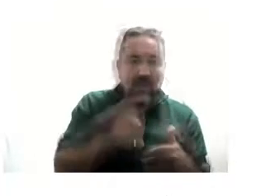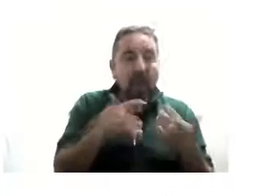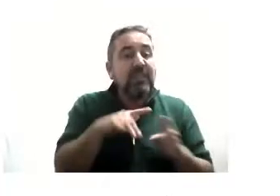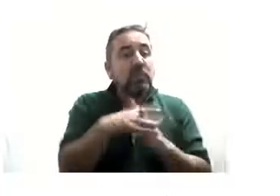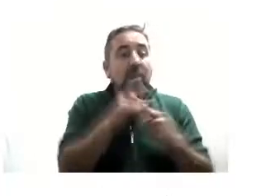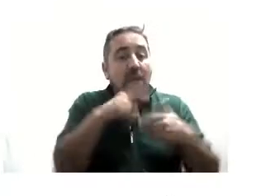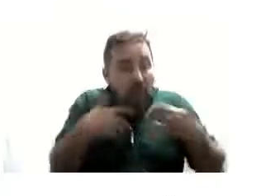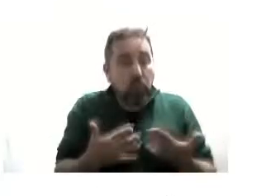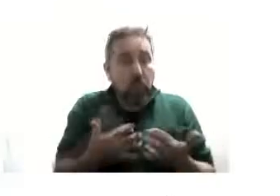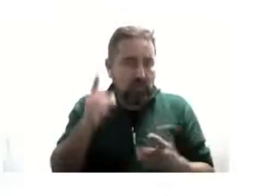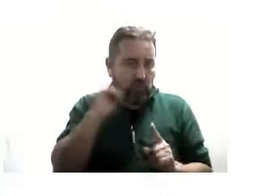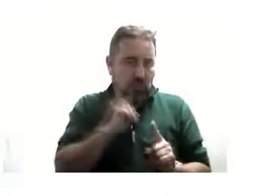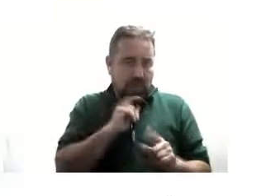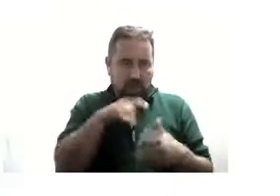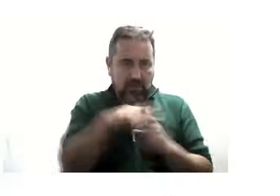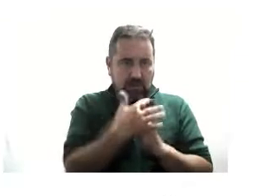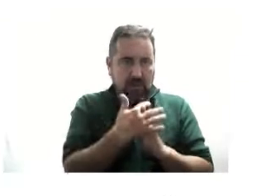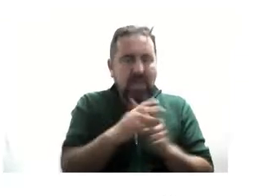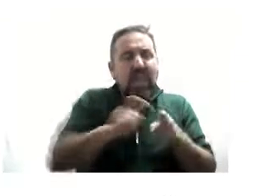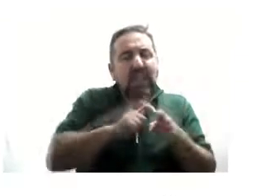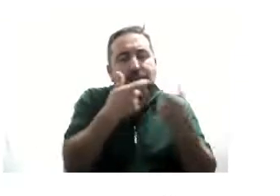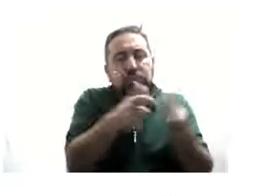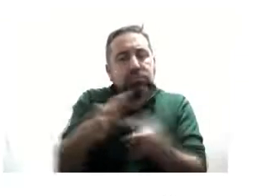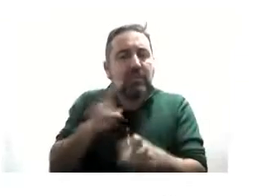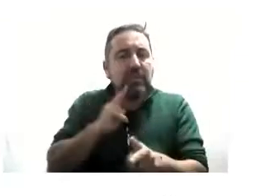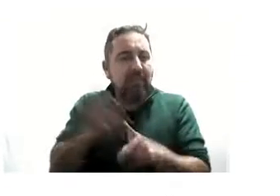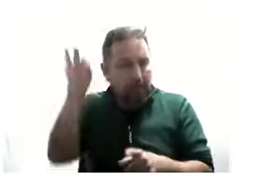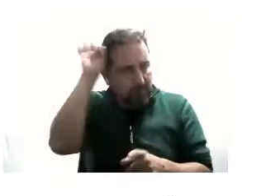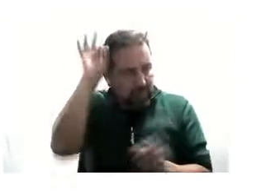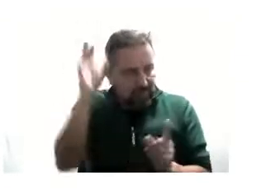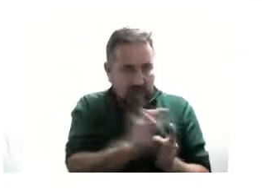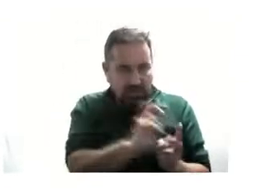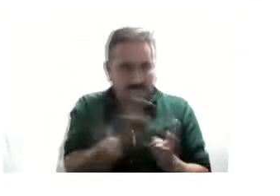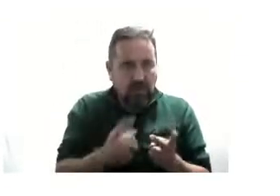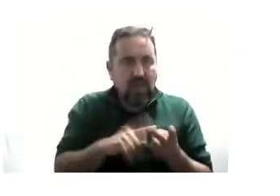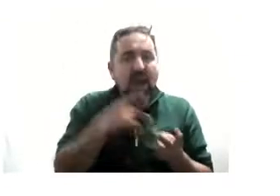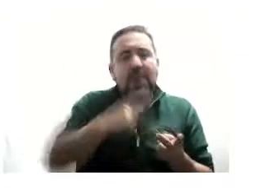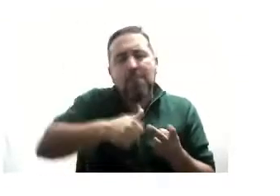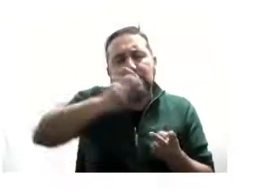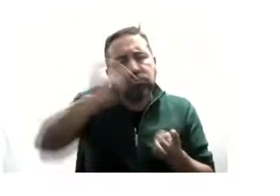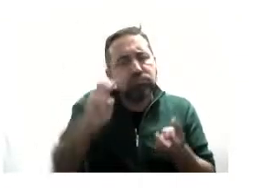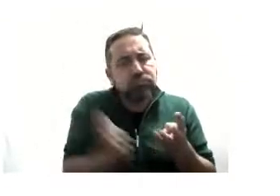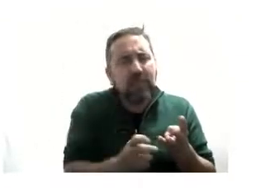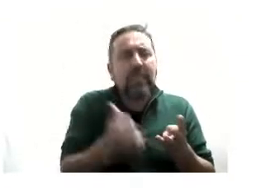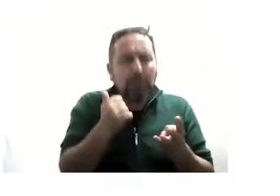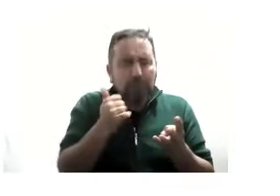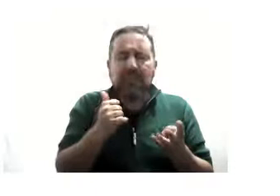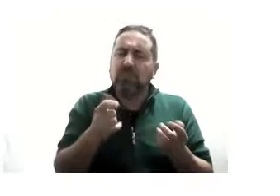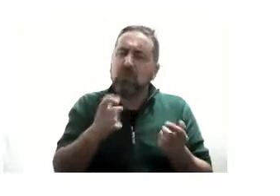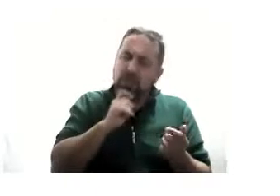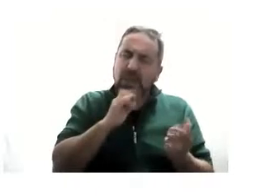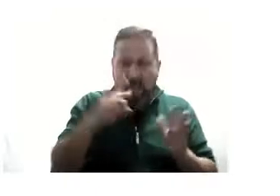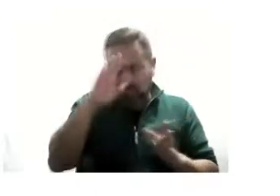sordera, centrándonos en los tipos de implantes que hay, que como veremos ahora es que cada vez hay más y cada vez es más complejo conocerlos todos y estar al